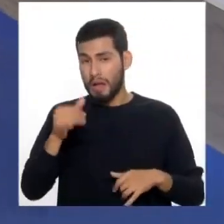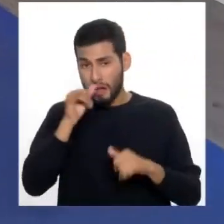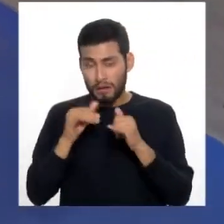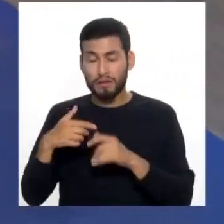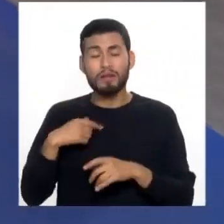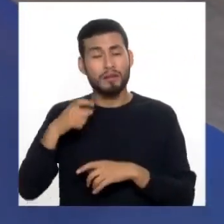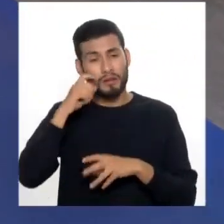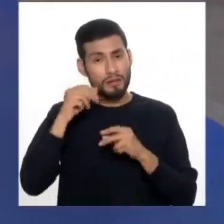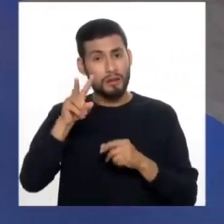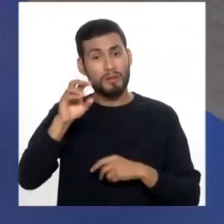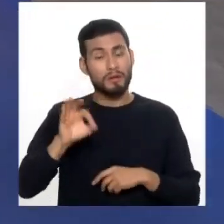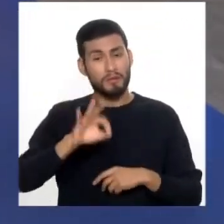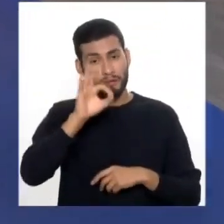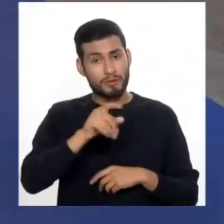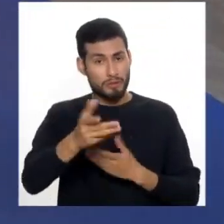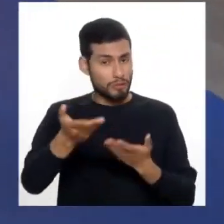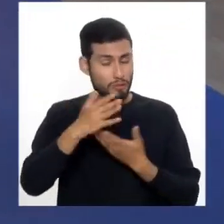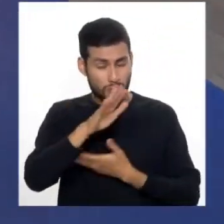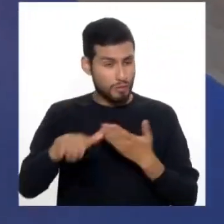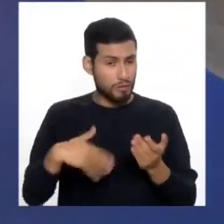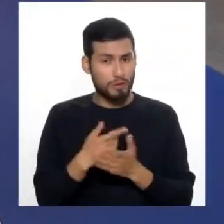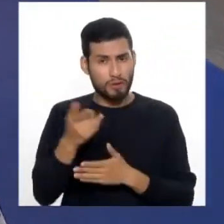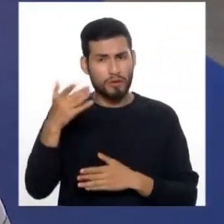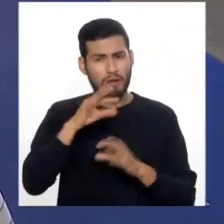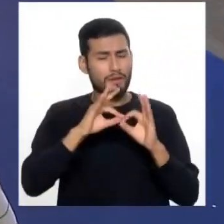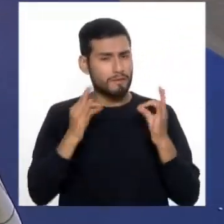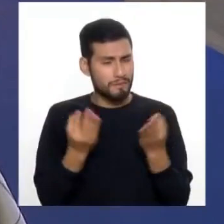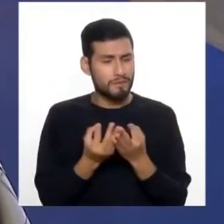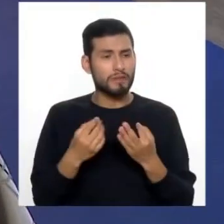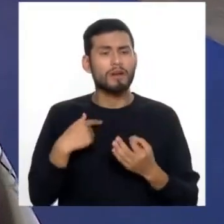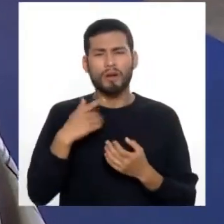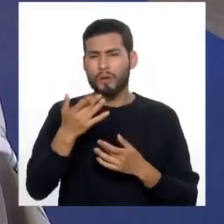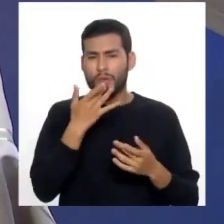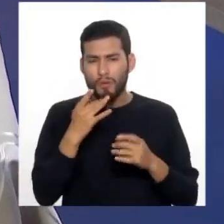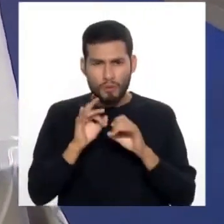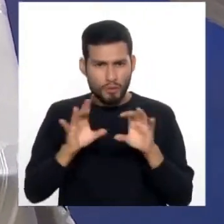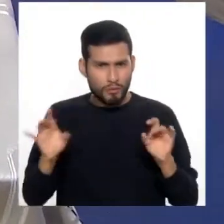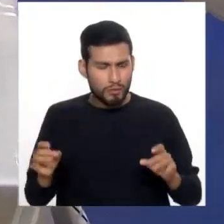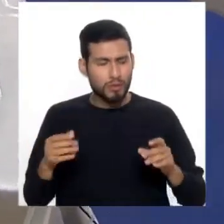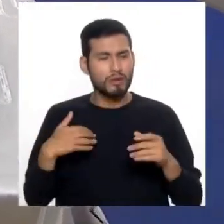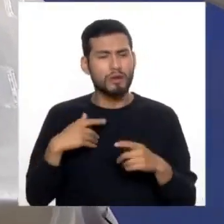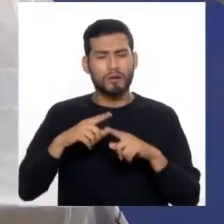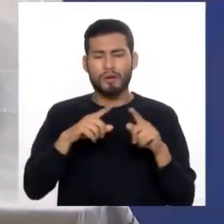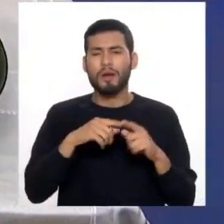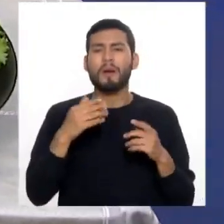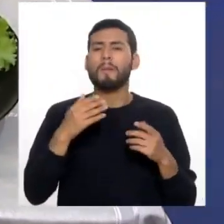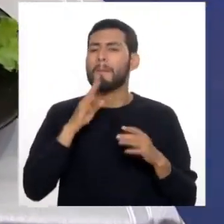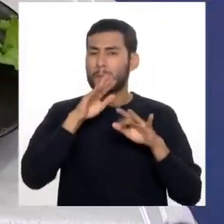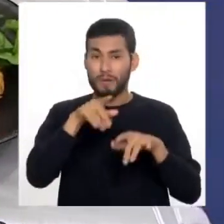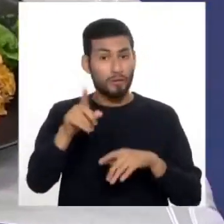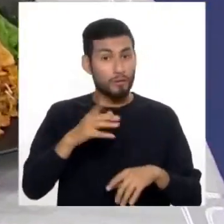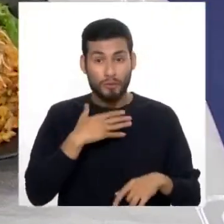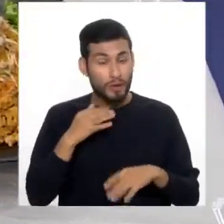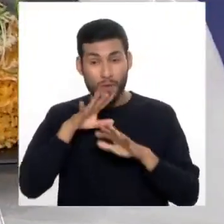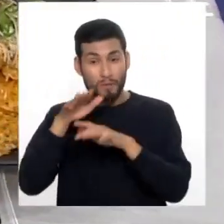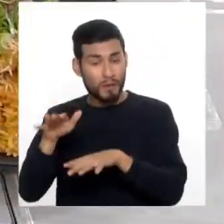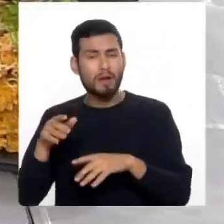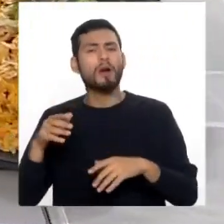en ceviches del 20%, están invitados todos. Vayan con su familia a degustar la variedad de platos marinos. Si no les gustan los platos marinos,